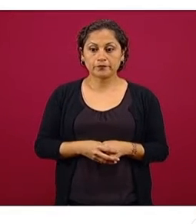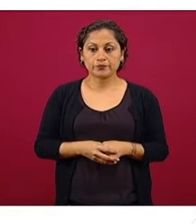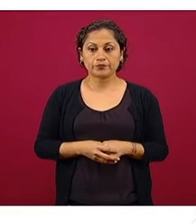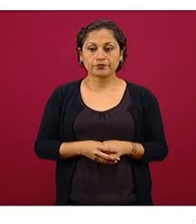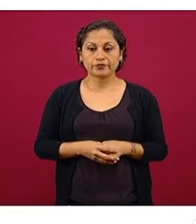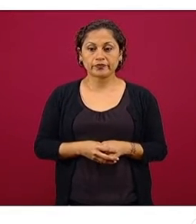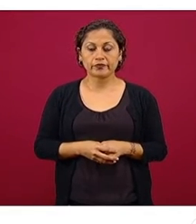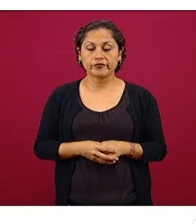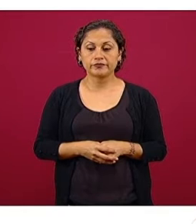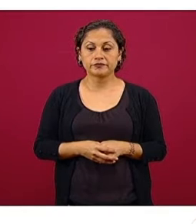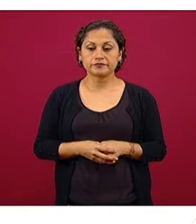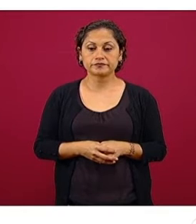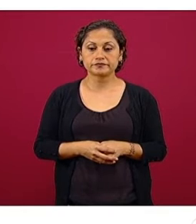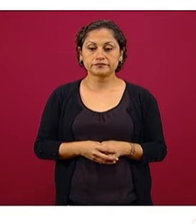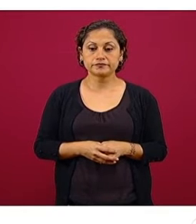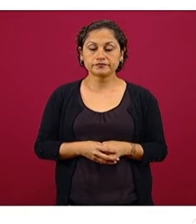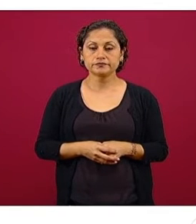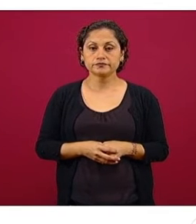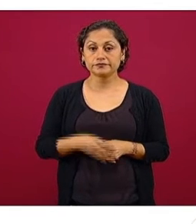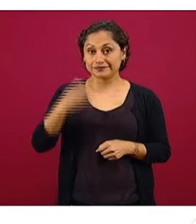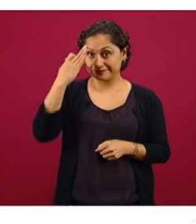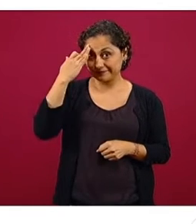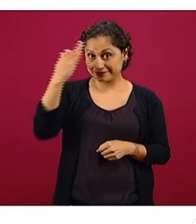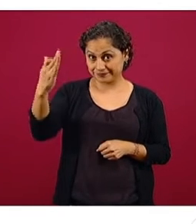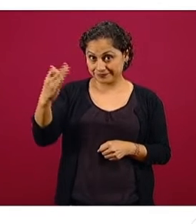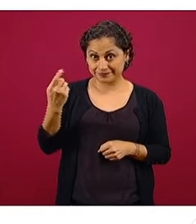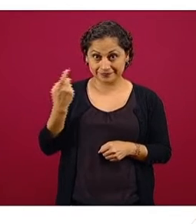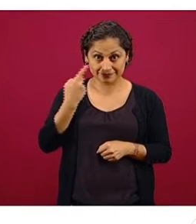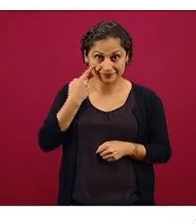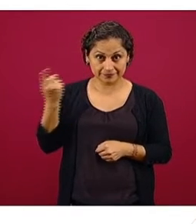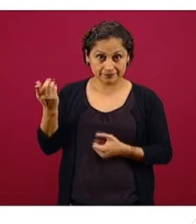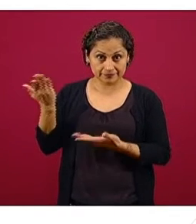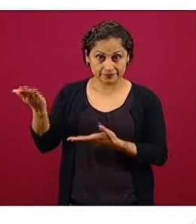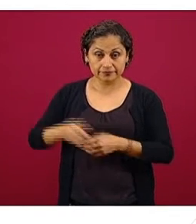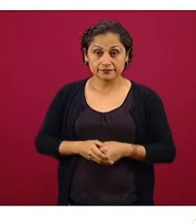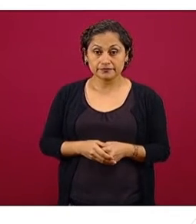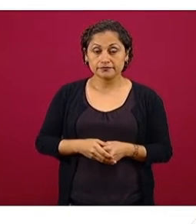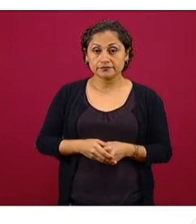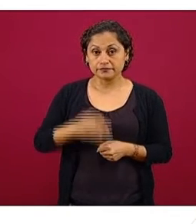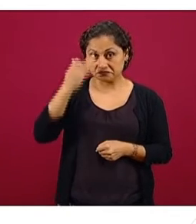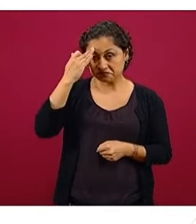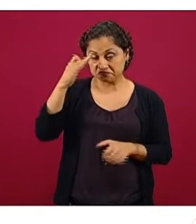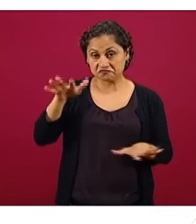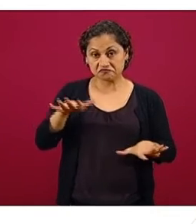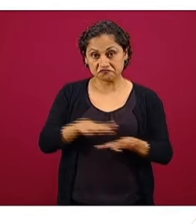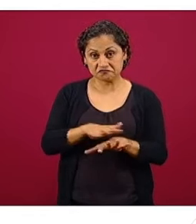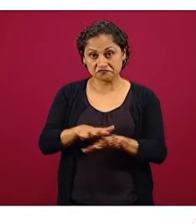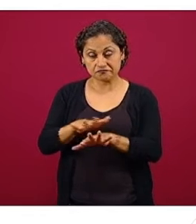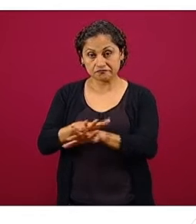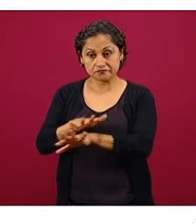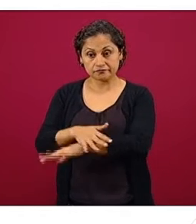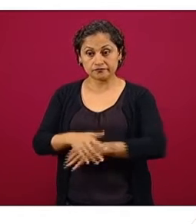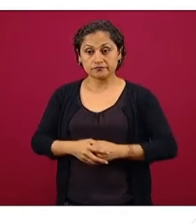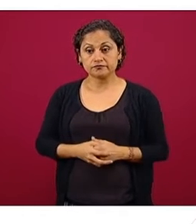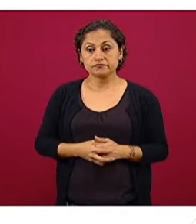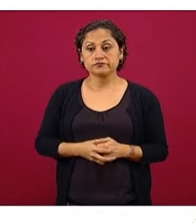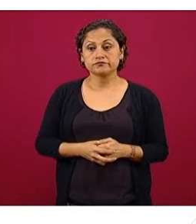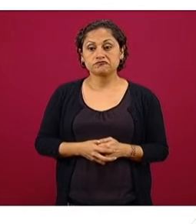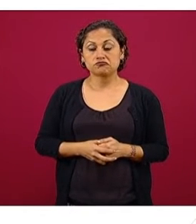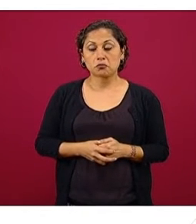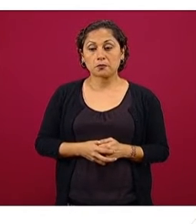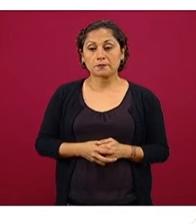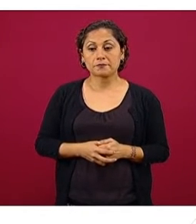Empujamos esta barra y se va cambiando el tiempo. Vean ustedes, enero 11, enero 21, enero 31, 1 de